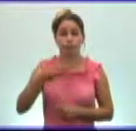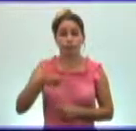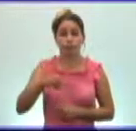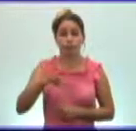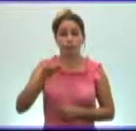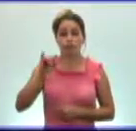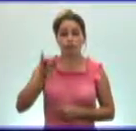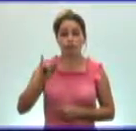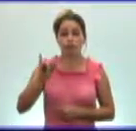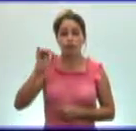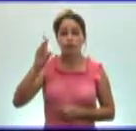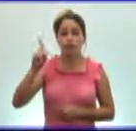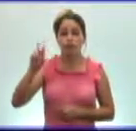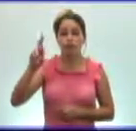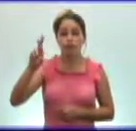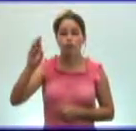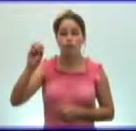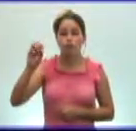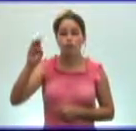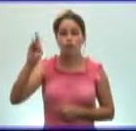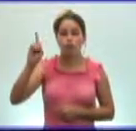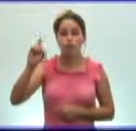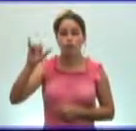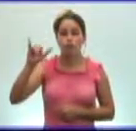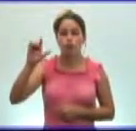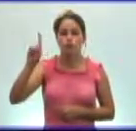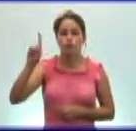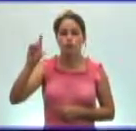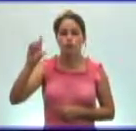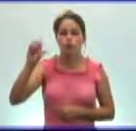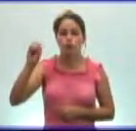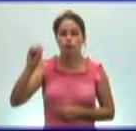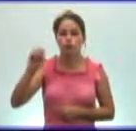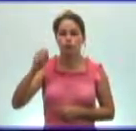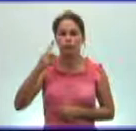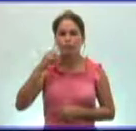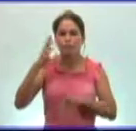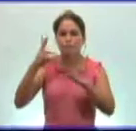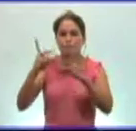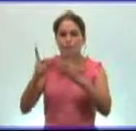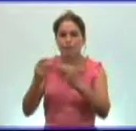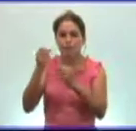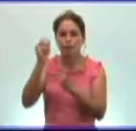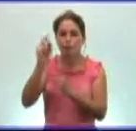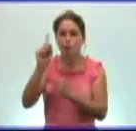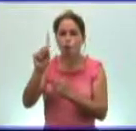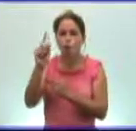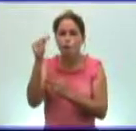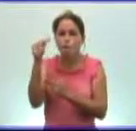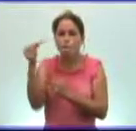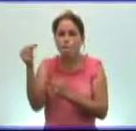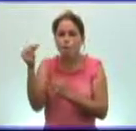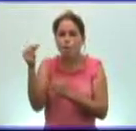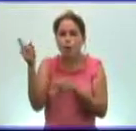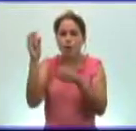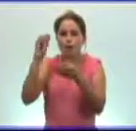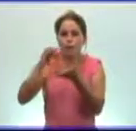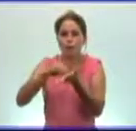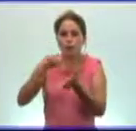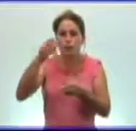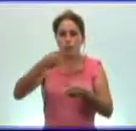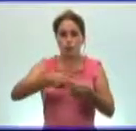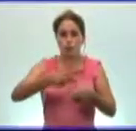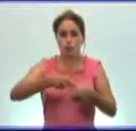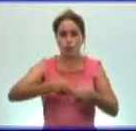hidróxido. Observen que la carga del ion hidróxido es 1 menos, y a la hora de escribir el nombre o la fórmula tenemos un ejemplo